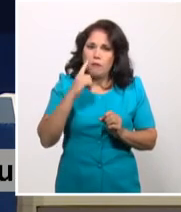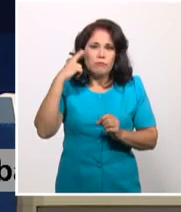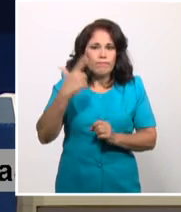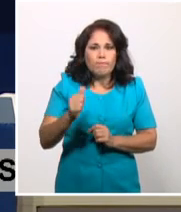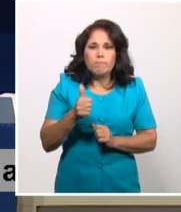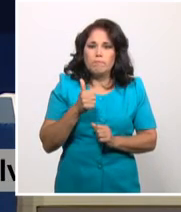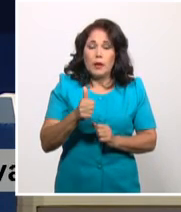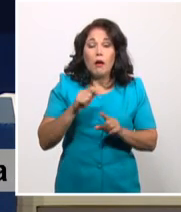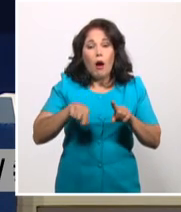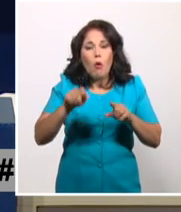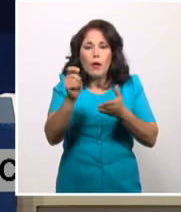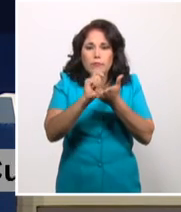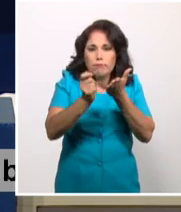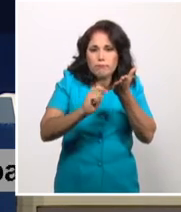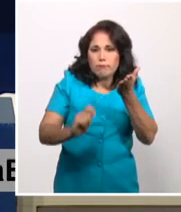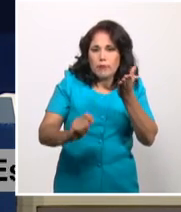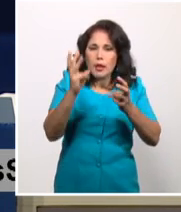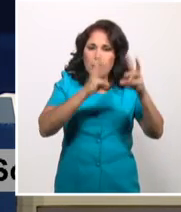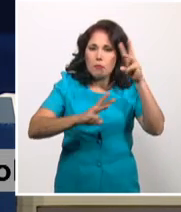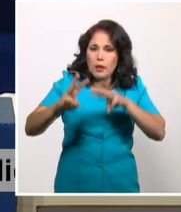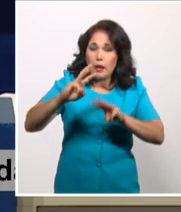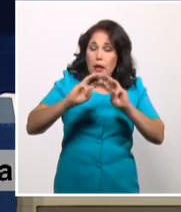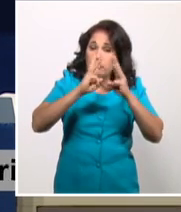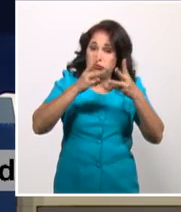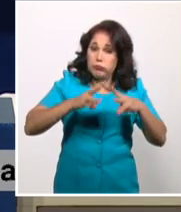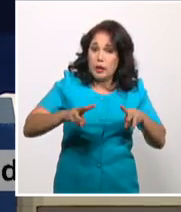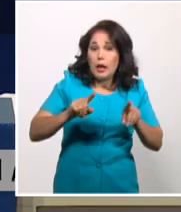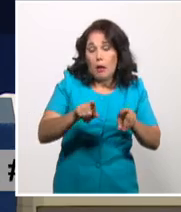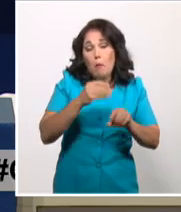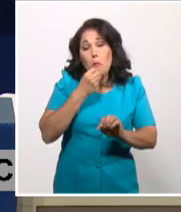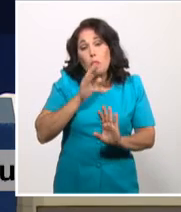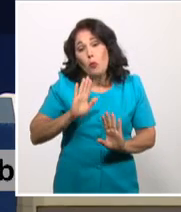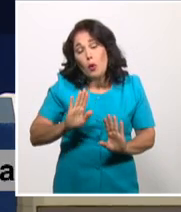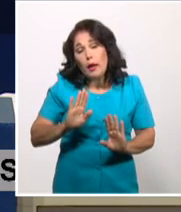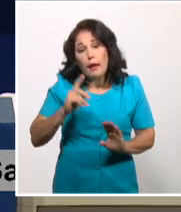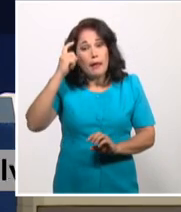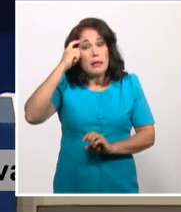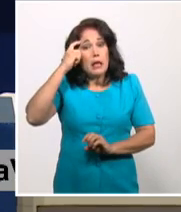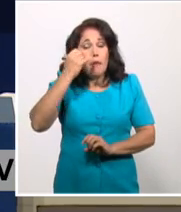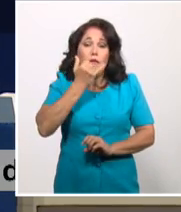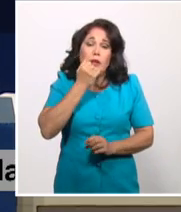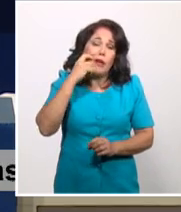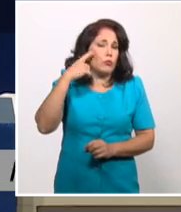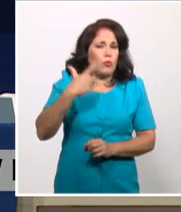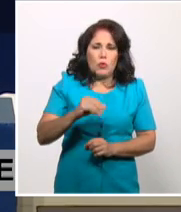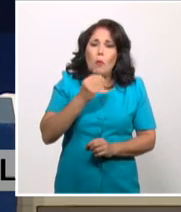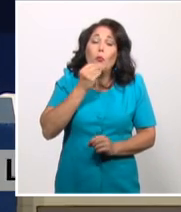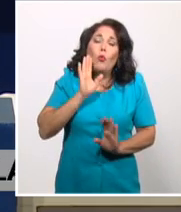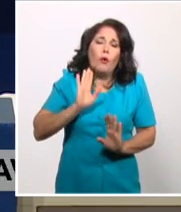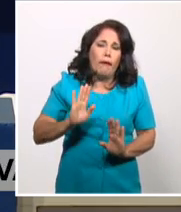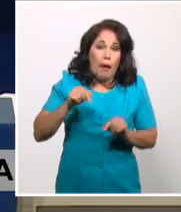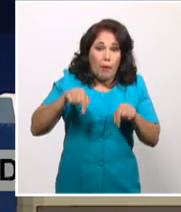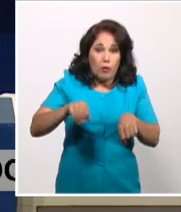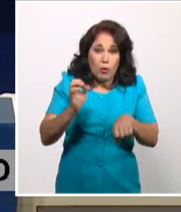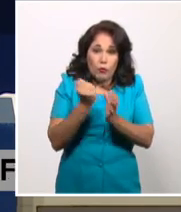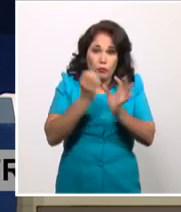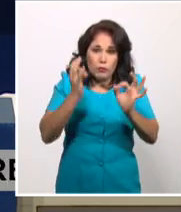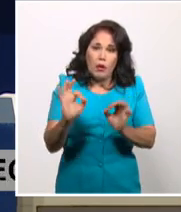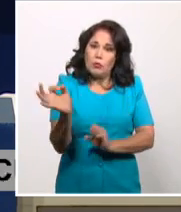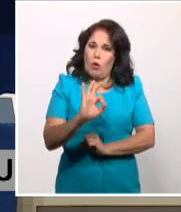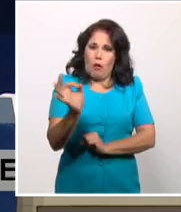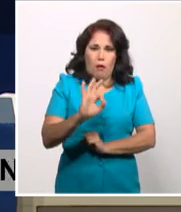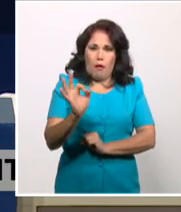cosas se están escribiendo. Que pueda tener una afectación o no al cerebro es posible, pero de todas formas no lo